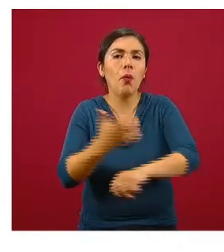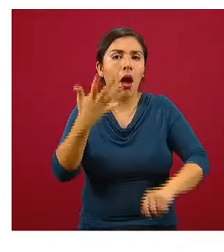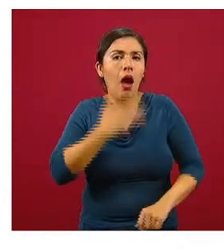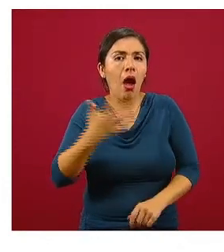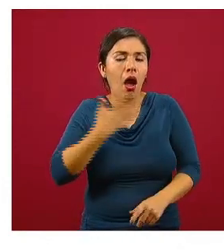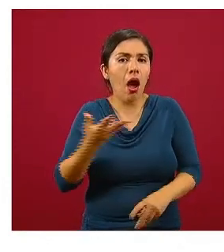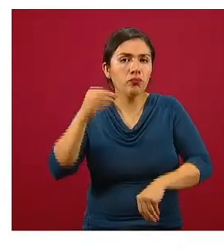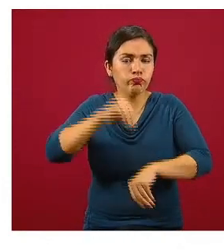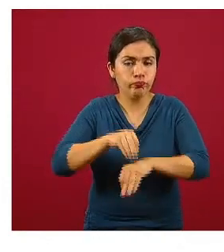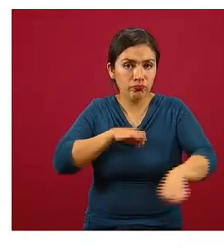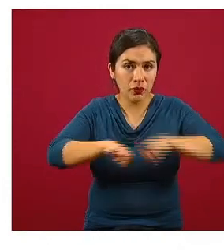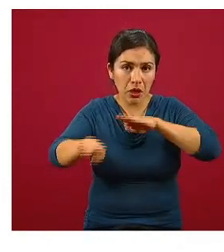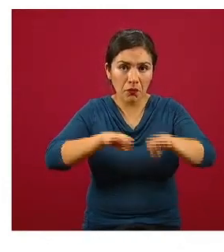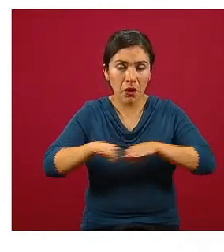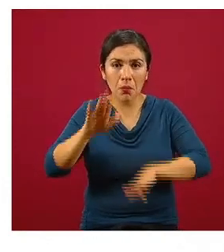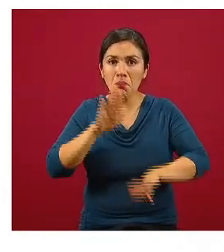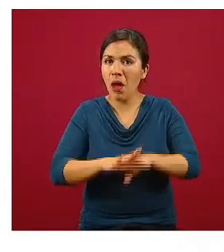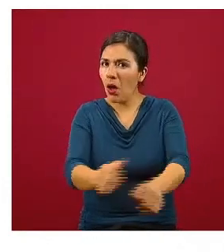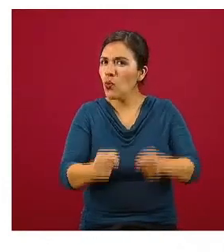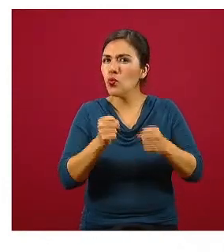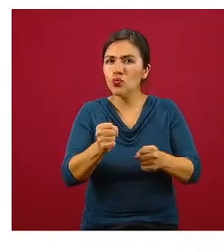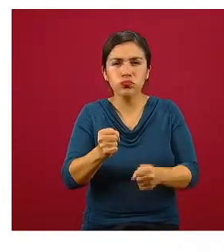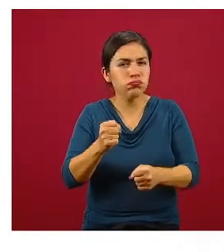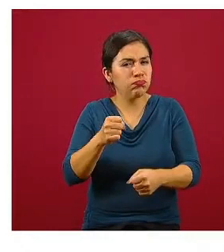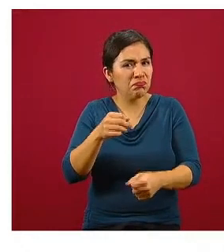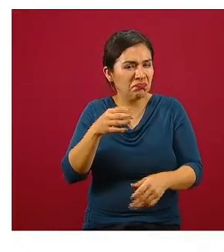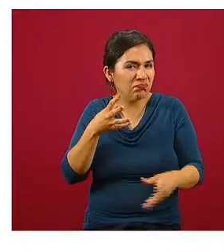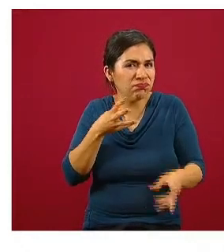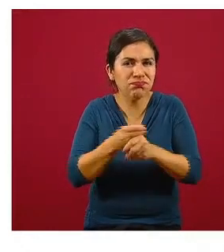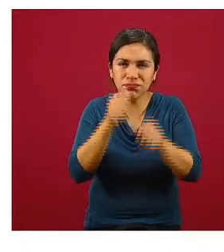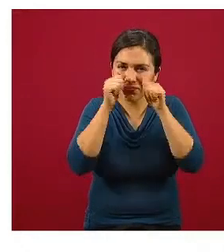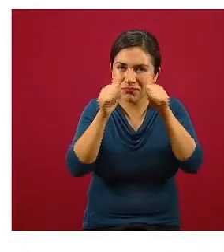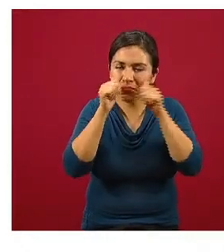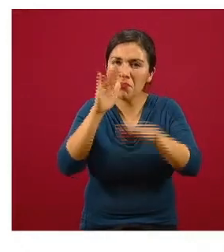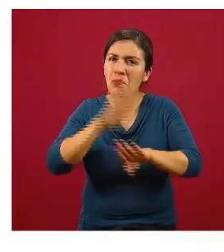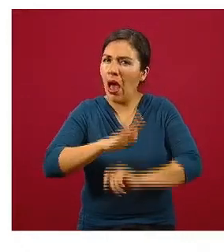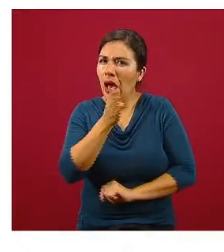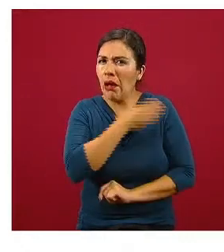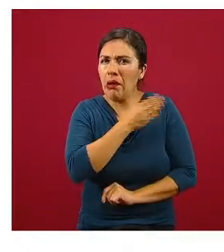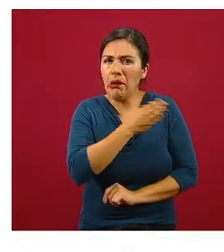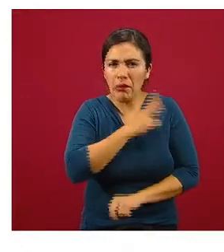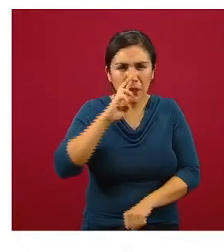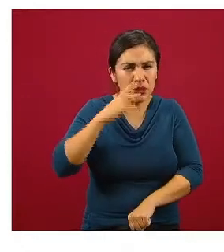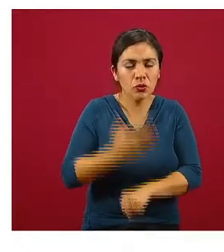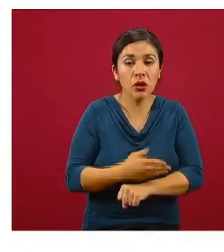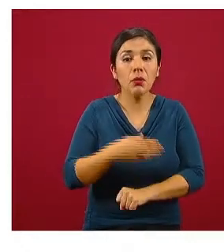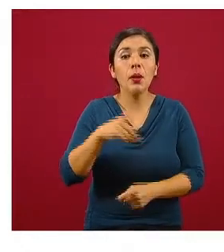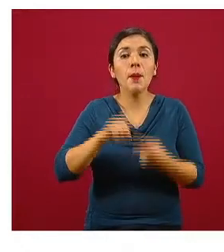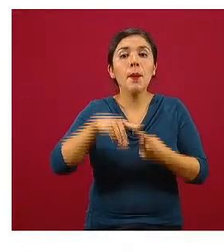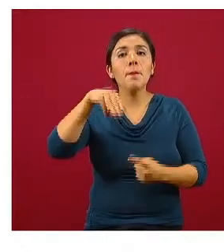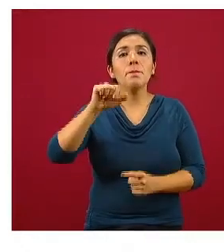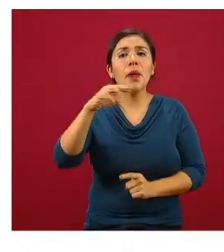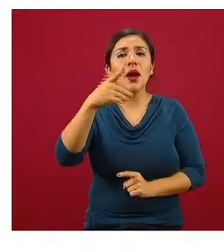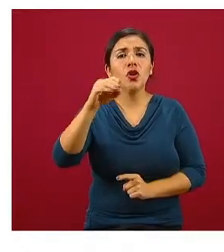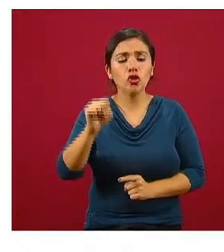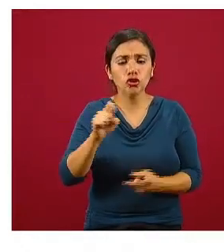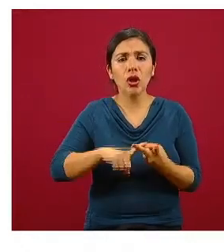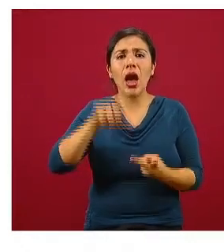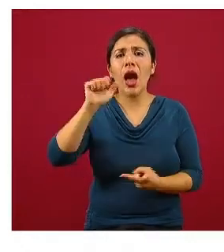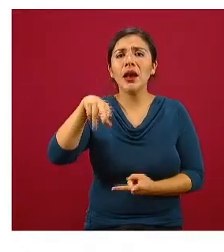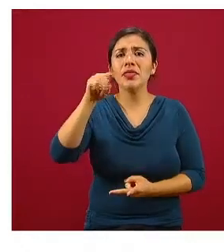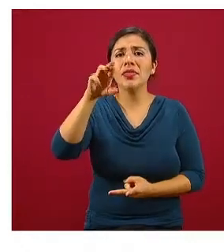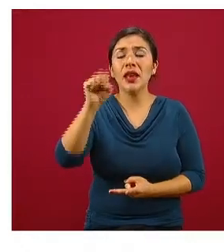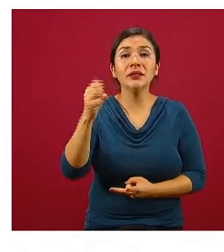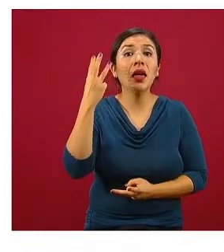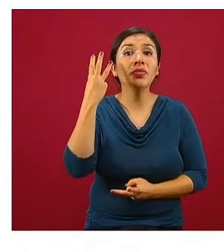estado colaborando de una manera muy comprometida, totalmente generosa. Marcos Capistrana y Andrés Kristen son